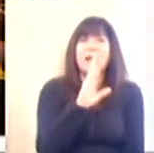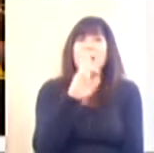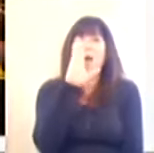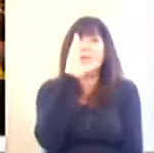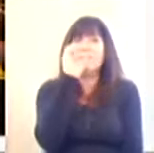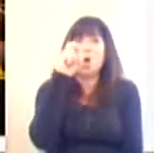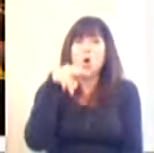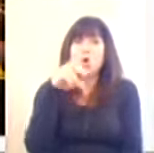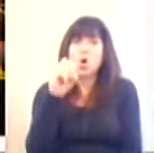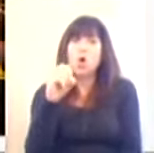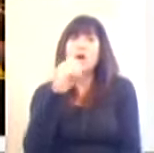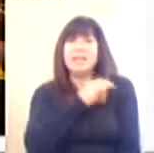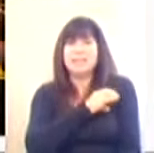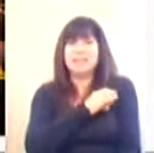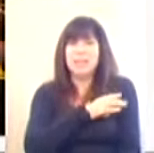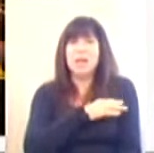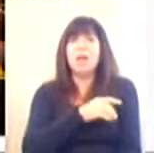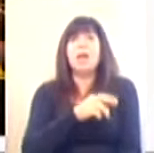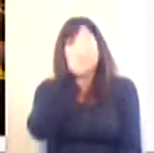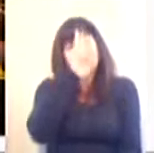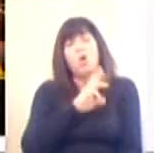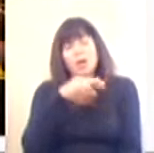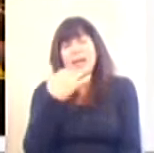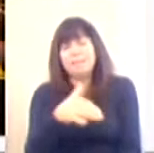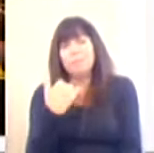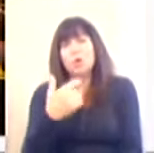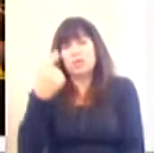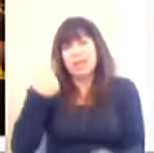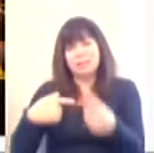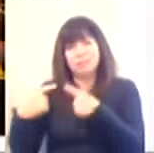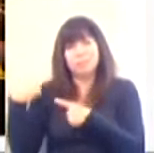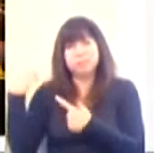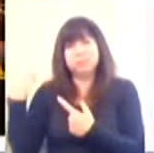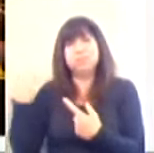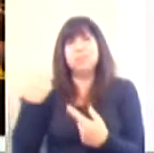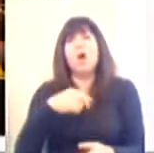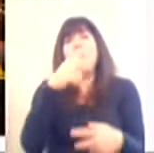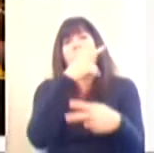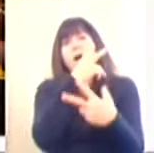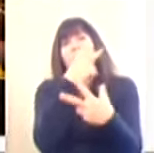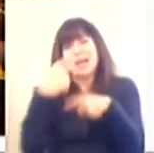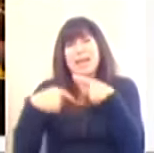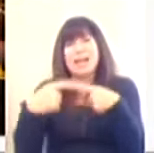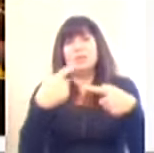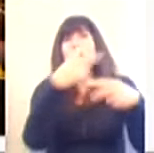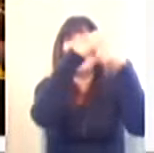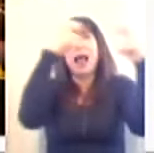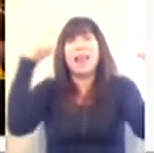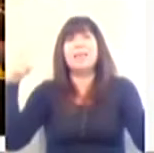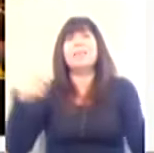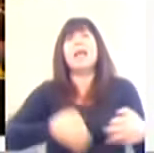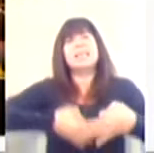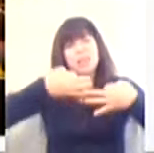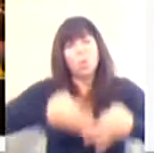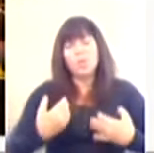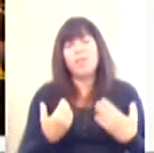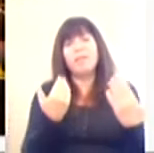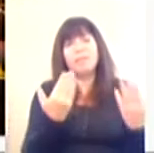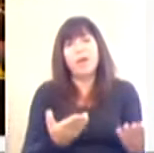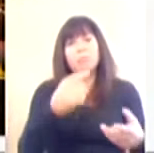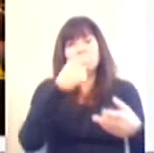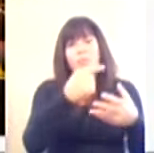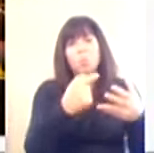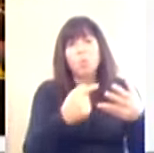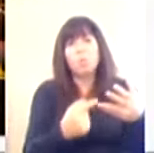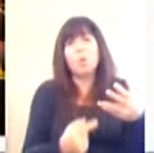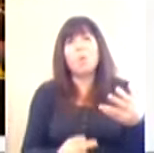Chile ha cumplido un rol relevante en la generación eléctrica, es el que nos ha dado seguridad de suministro, seguridad de que